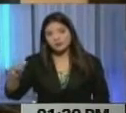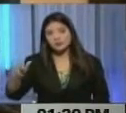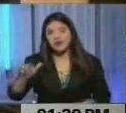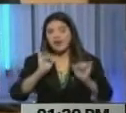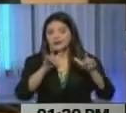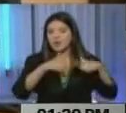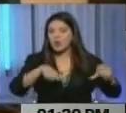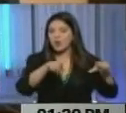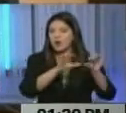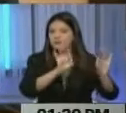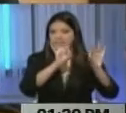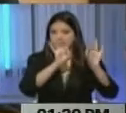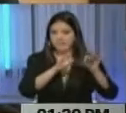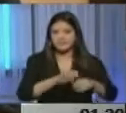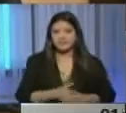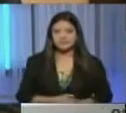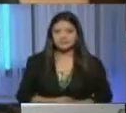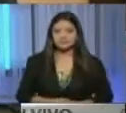zonas.